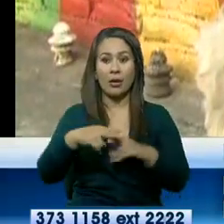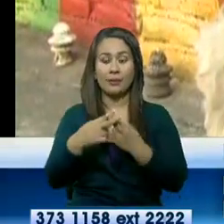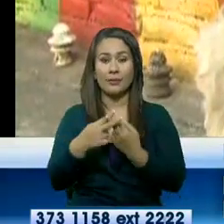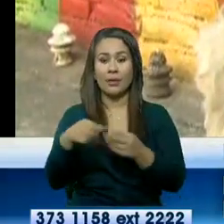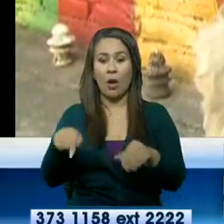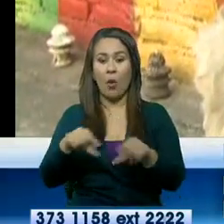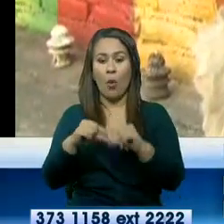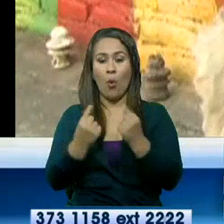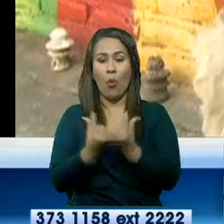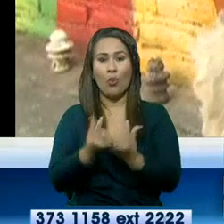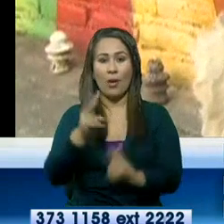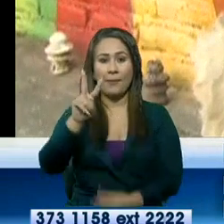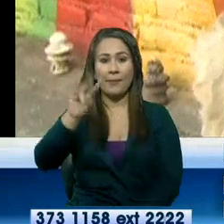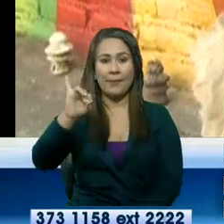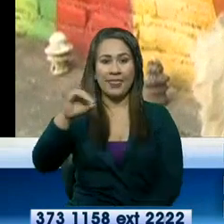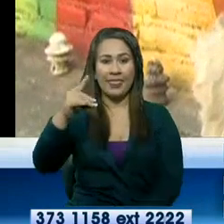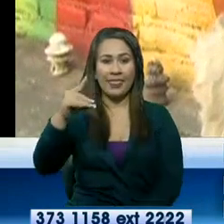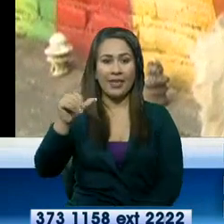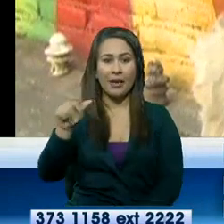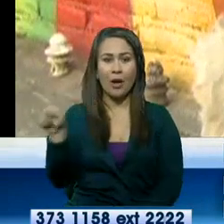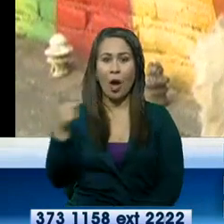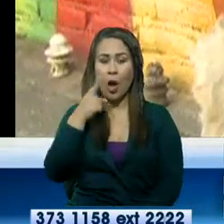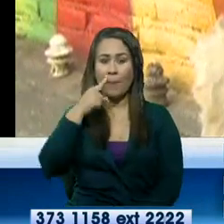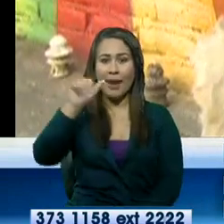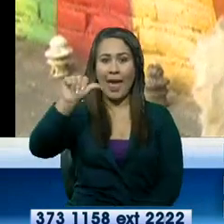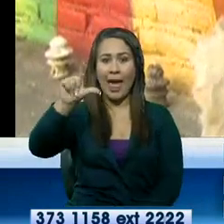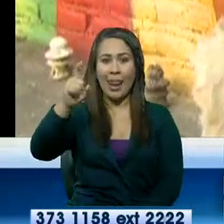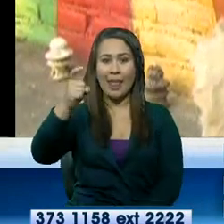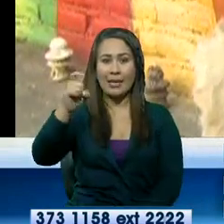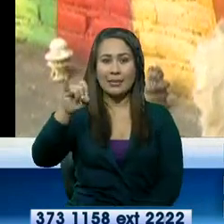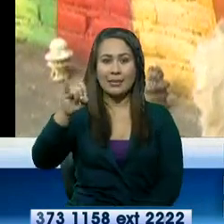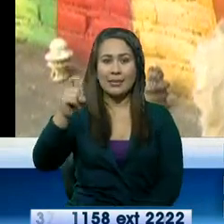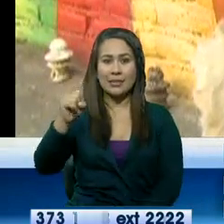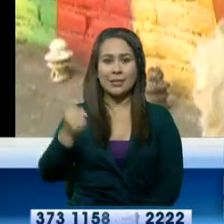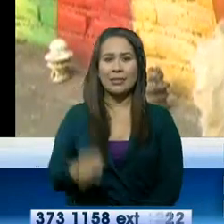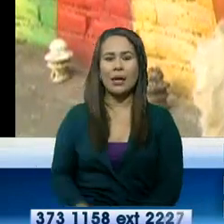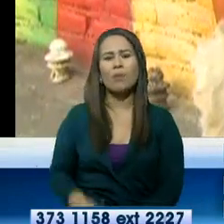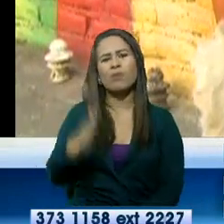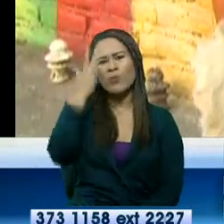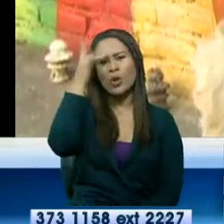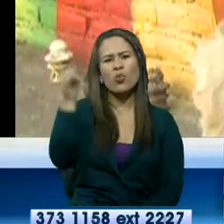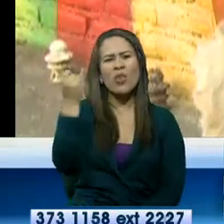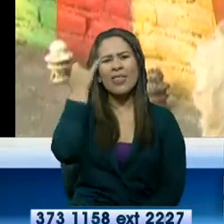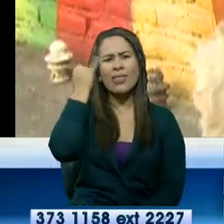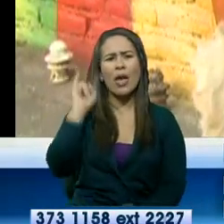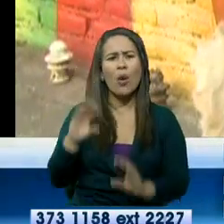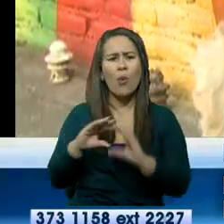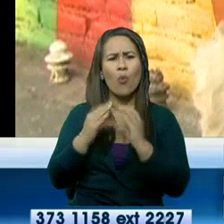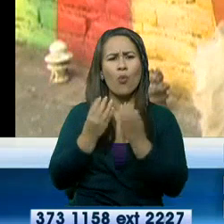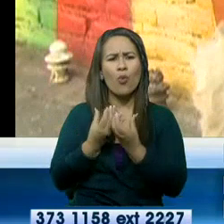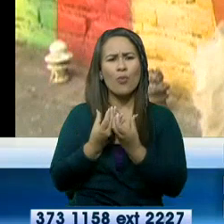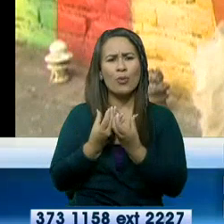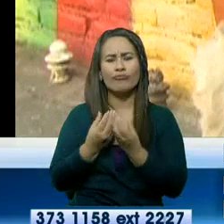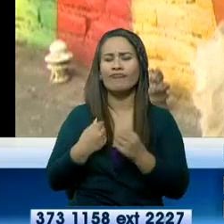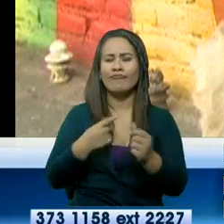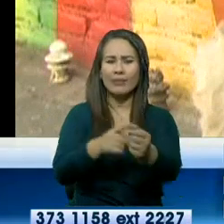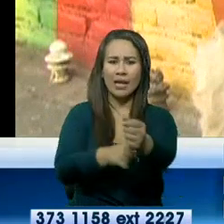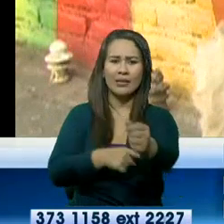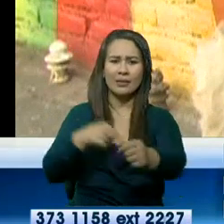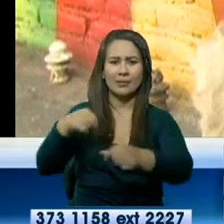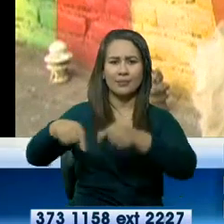el grupo Virachuro, uno de los mentores es Alexis Avellaneda. Alexis, cuéntanos, ¿por qué esta iniciativa? ¿Por qué conformar este grupo tradicional de